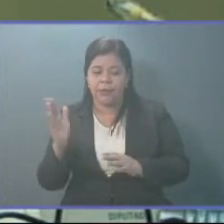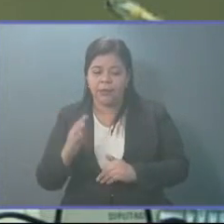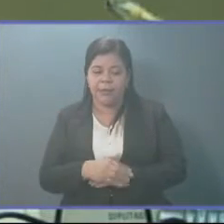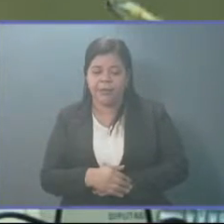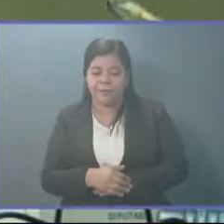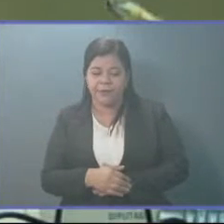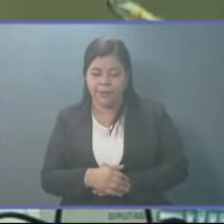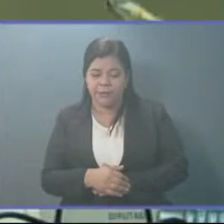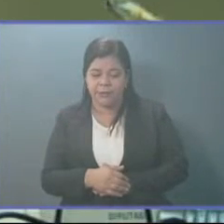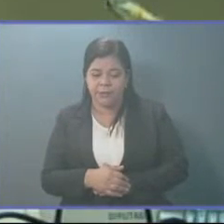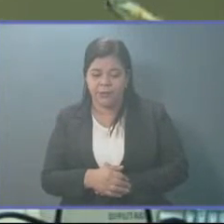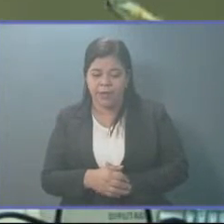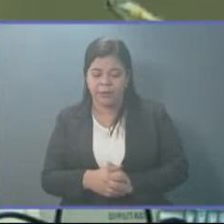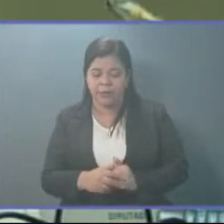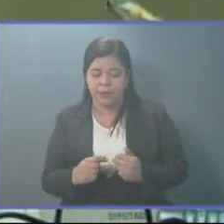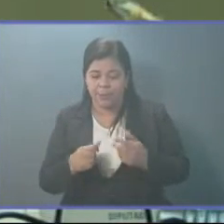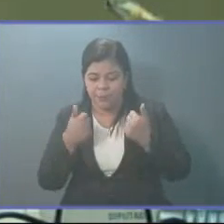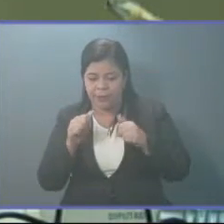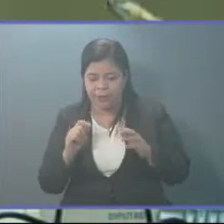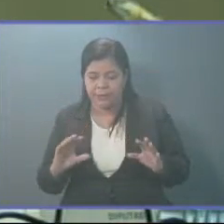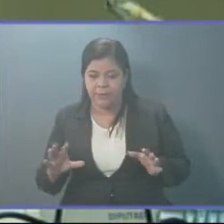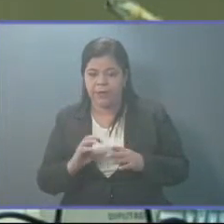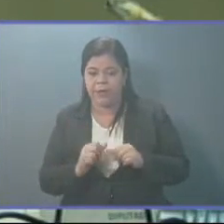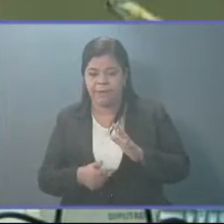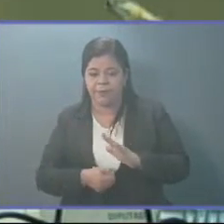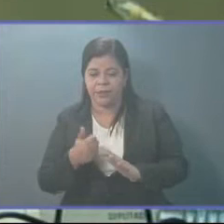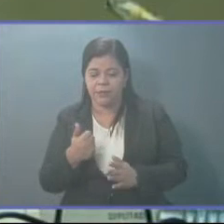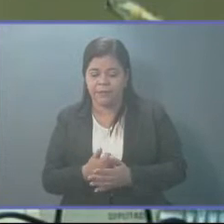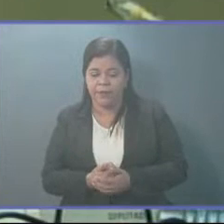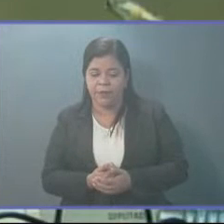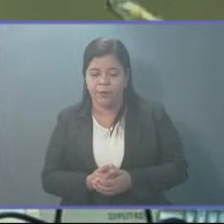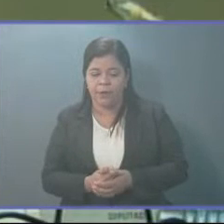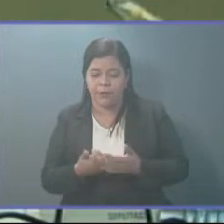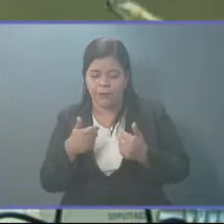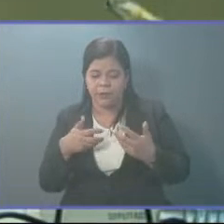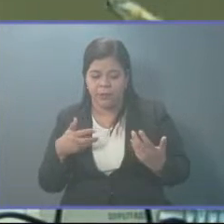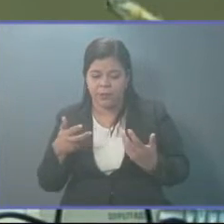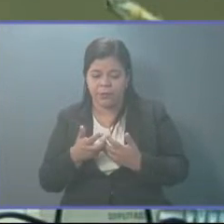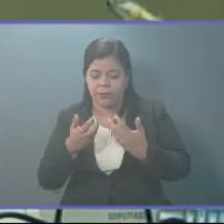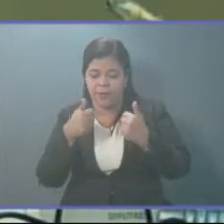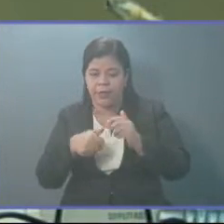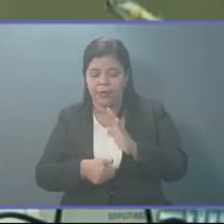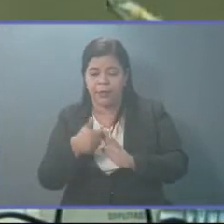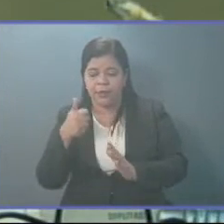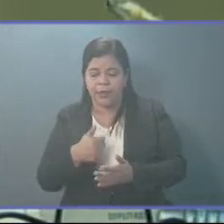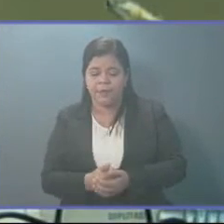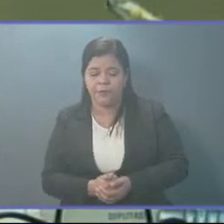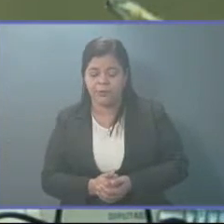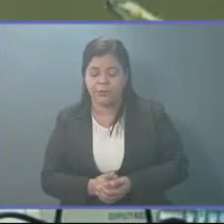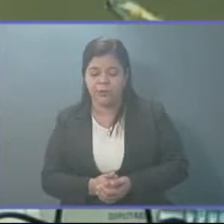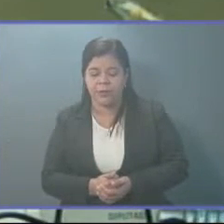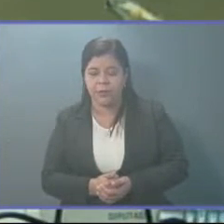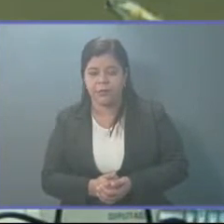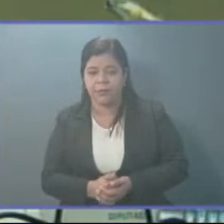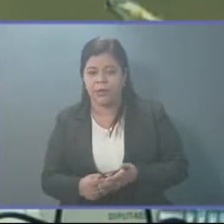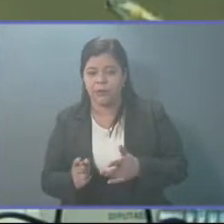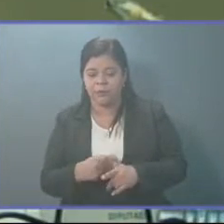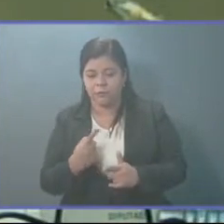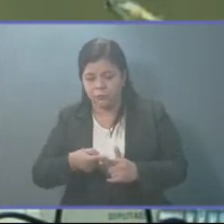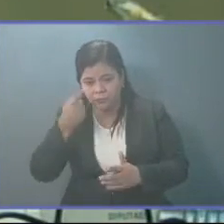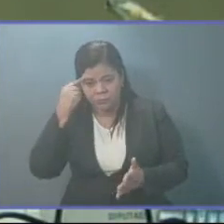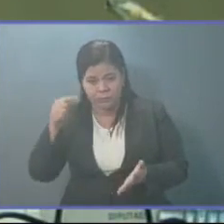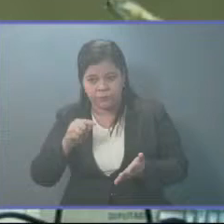devengados y debidamente presupuestados en la ley de salarios. Por